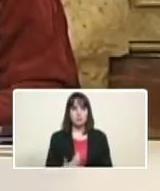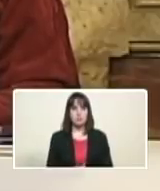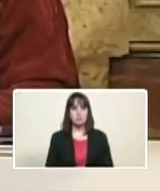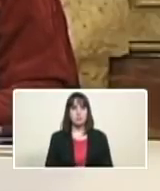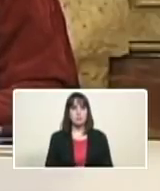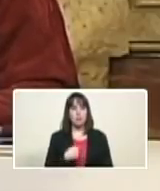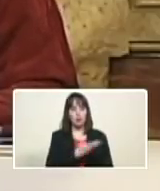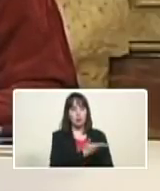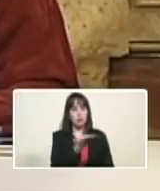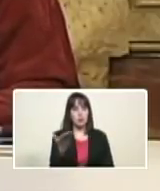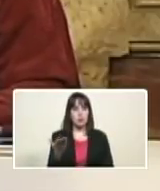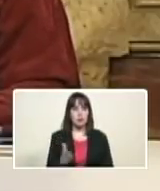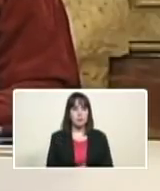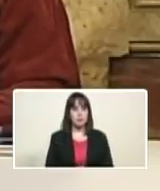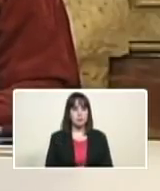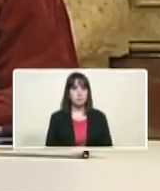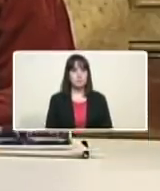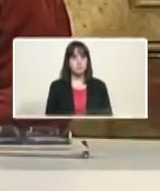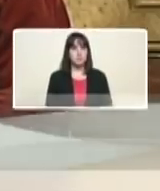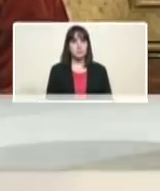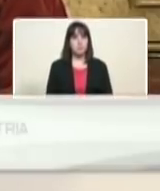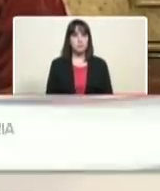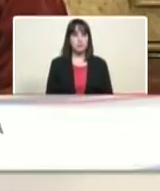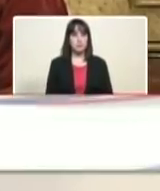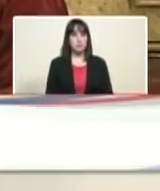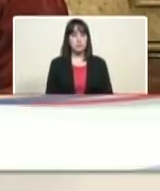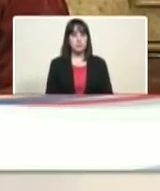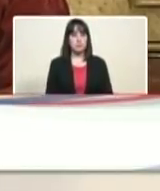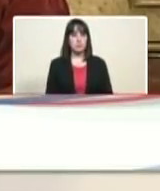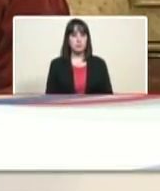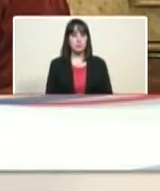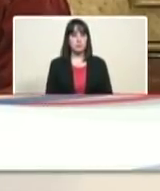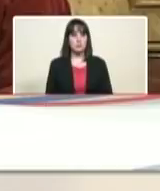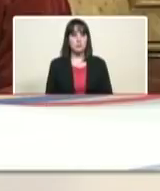Por ustedes. Estamos benditos. Todavía